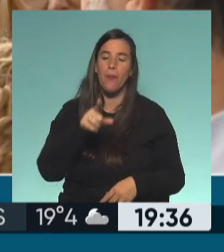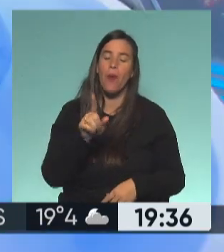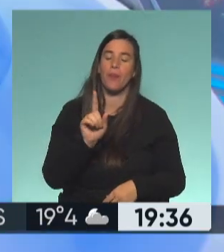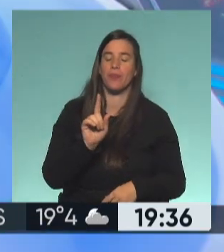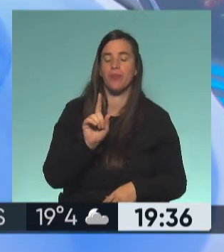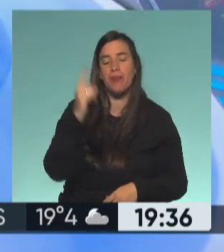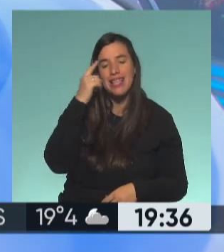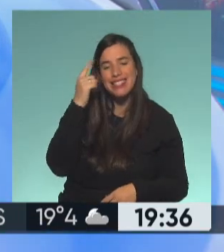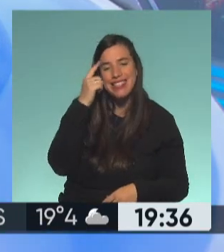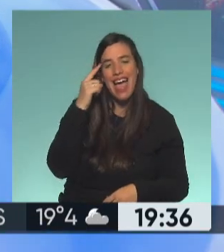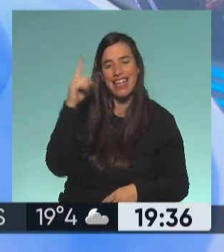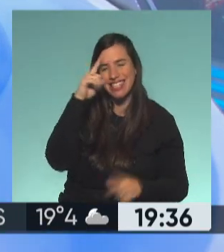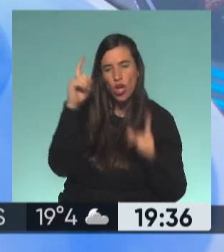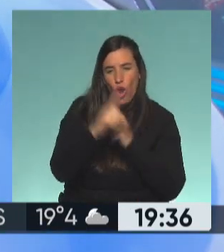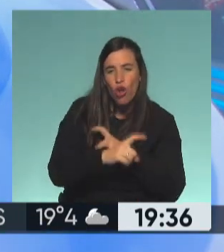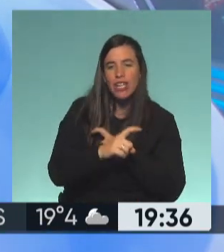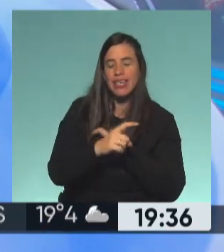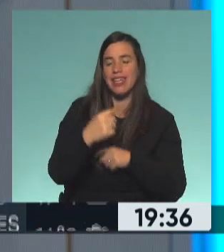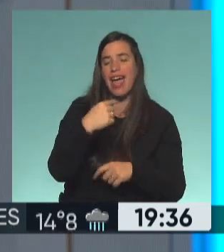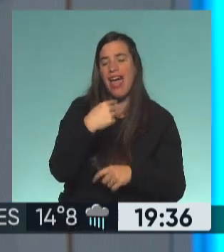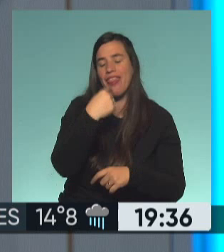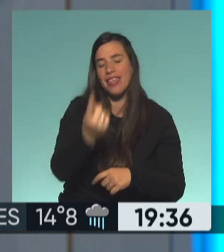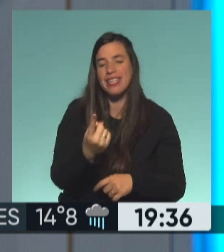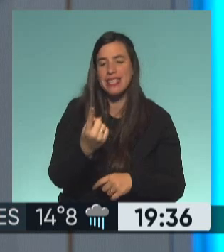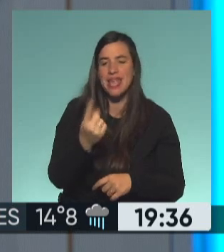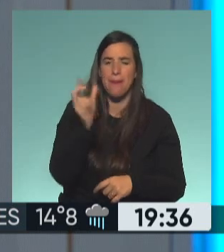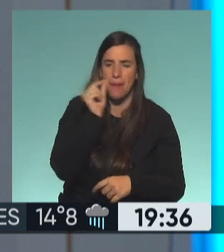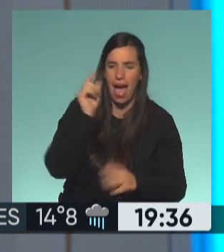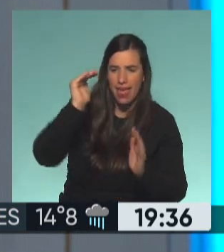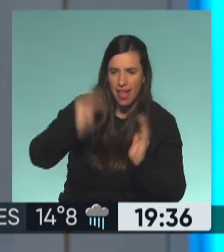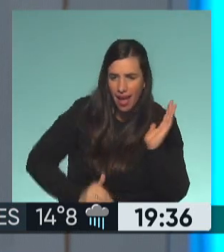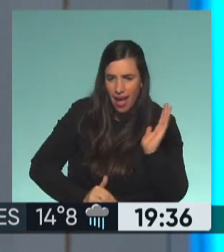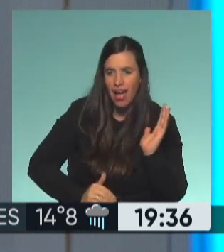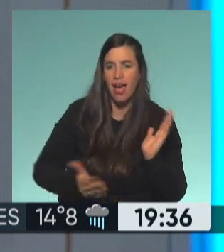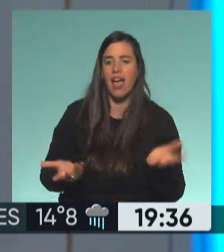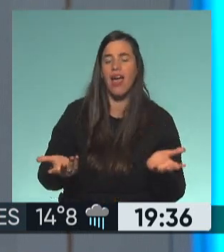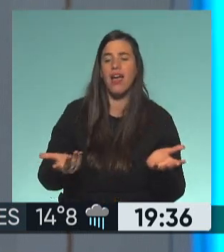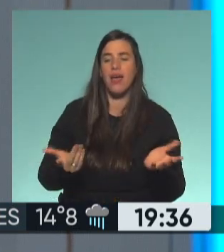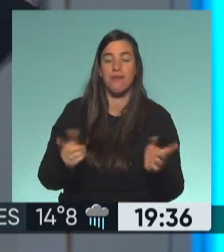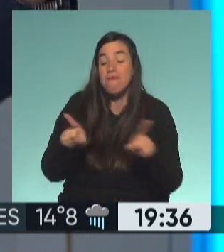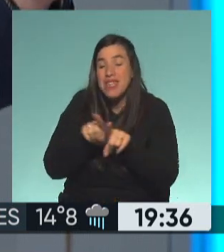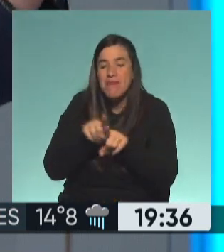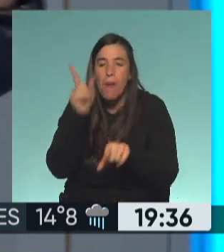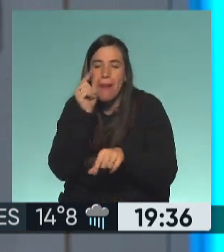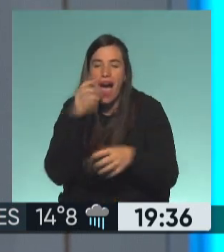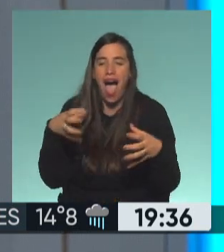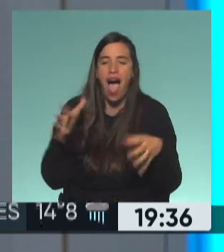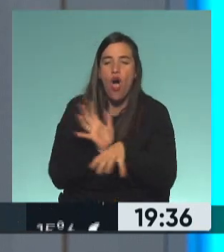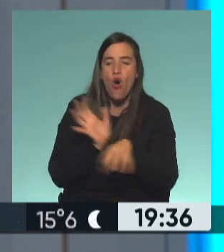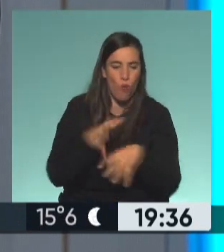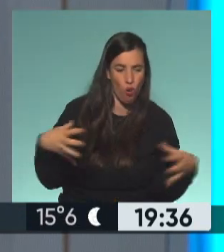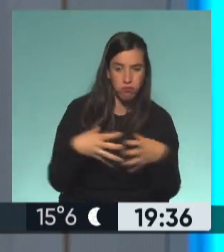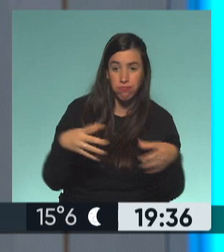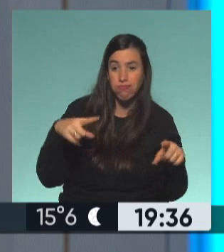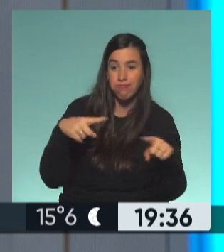padre. También podríamos hablar de la caída de los partidos políticos. Es decir, radicalismo, peronismo,